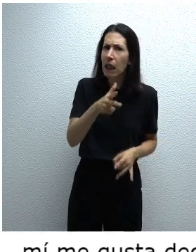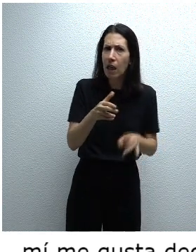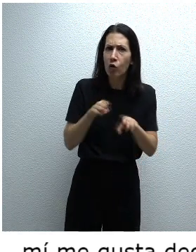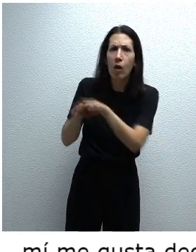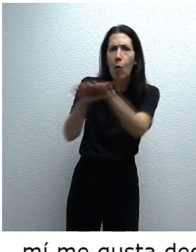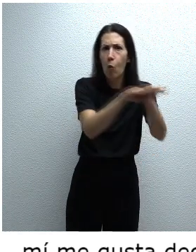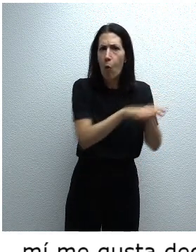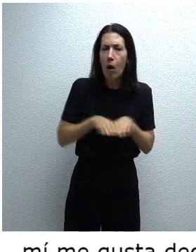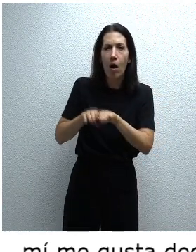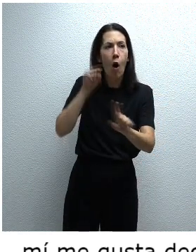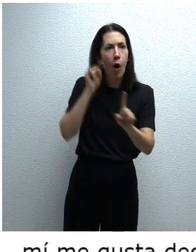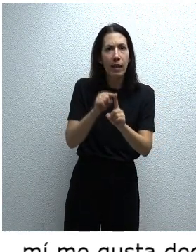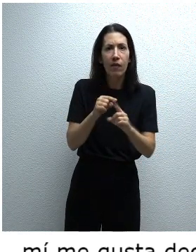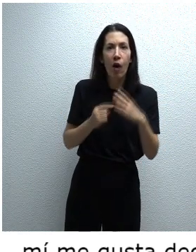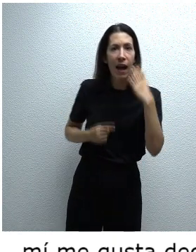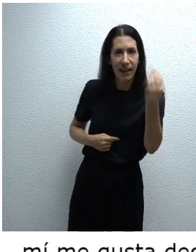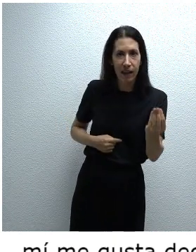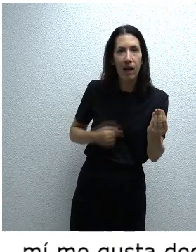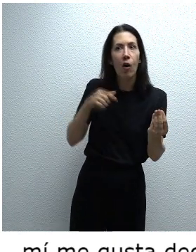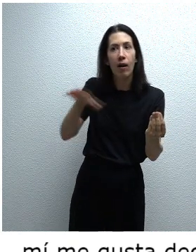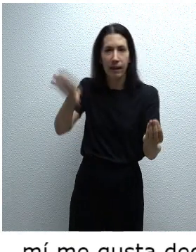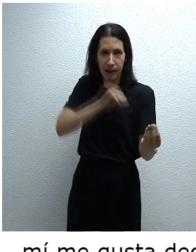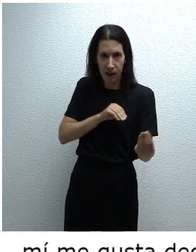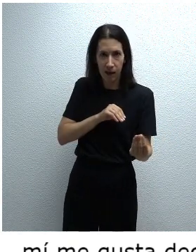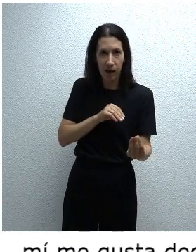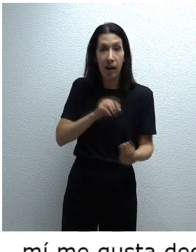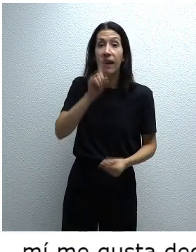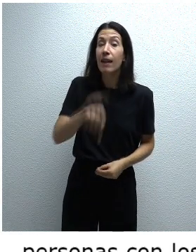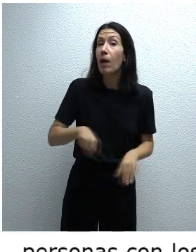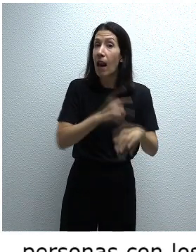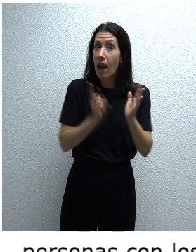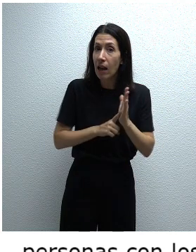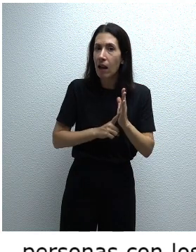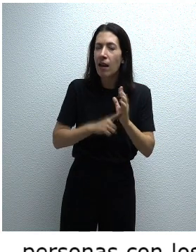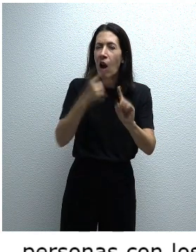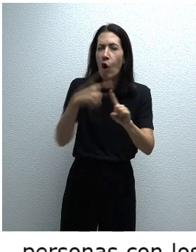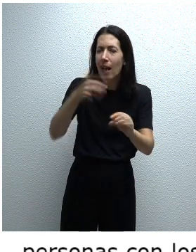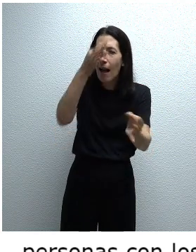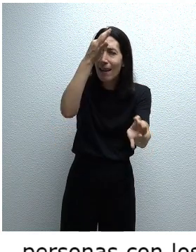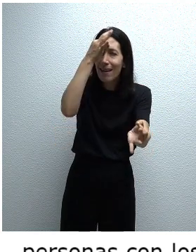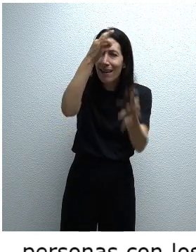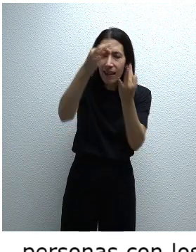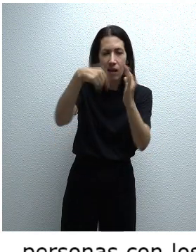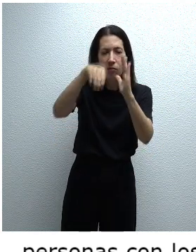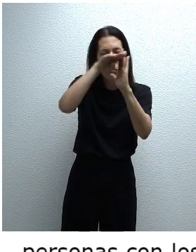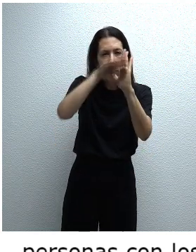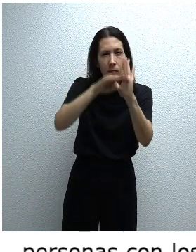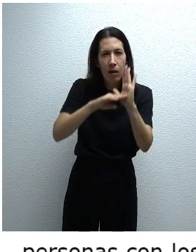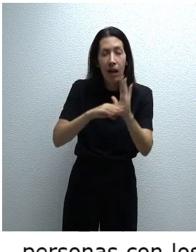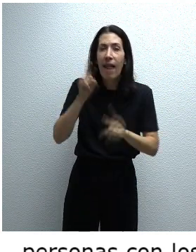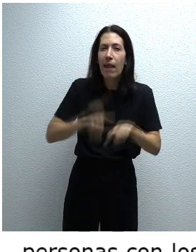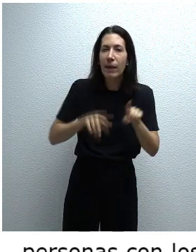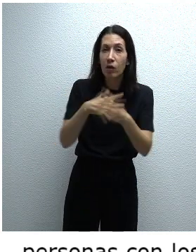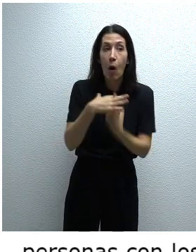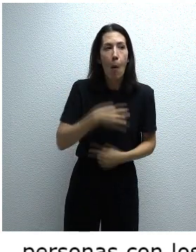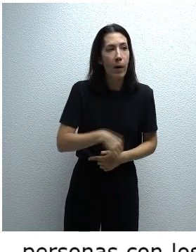derechos para ser entendidos y para hacernos entender. Y también es una ley de matices, como decíamos antes. Puedo necesitar